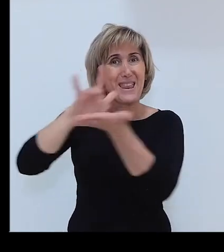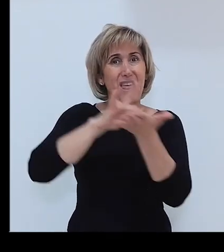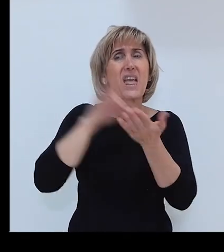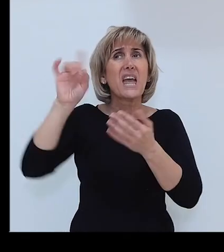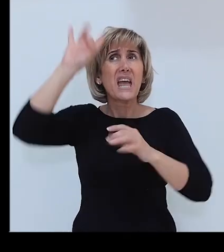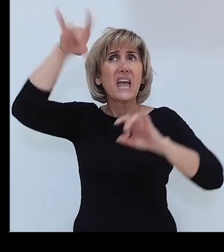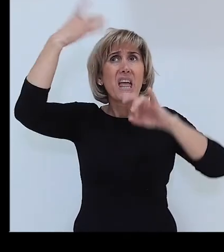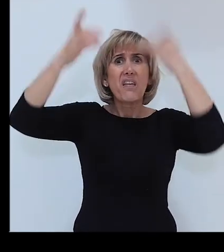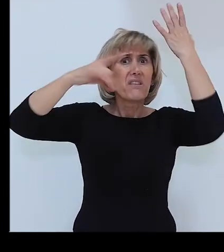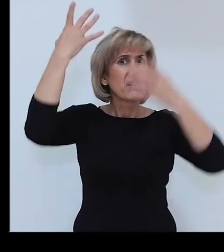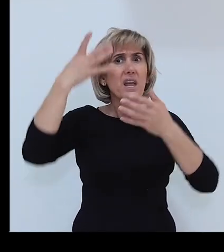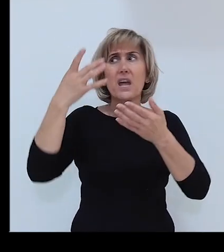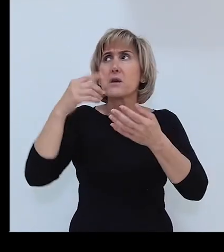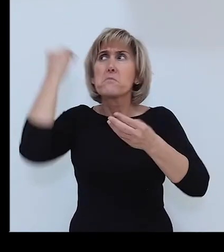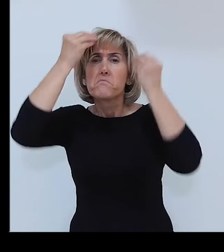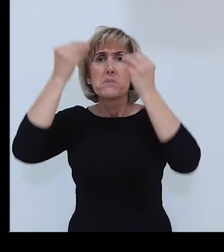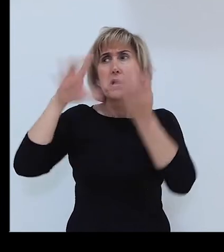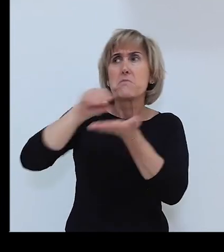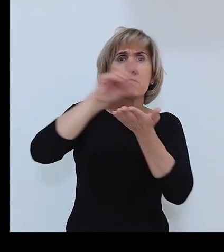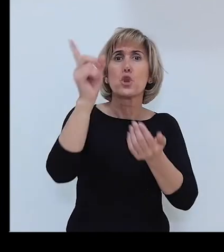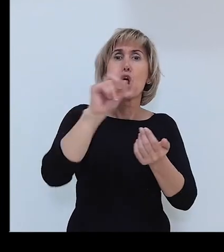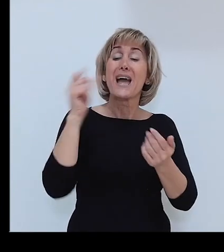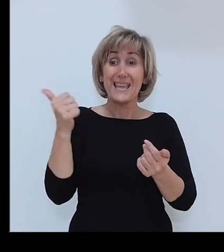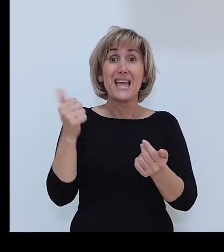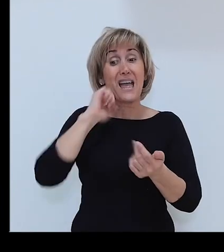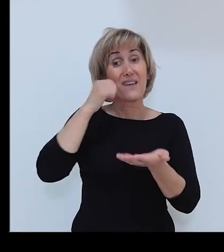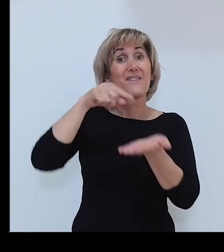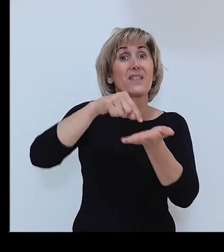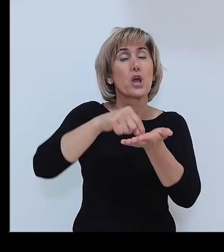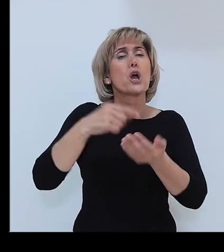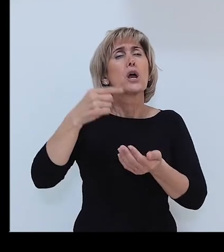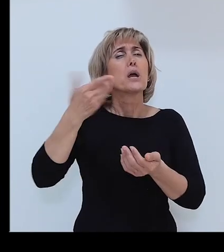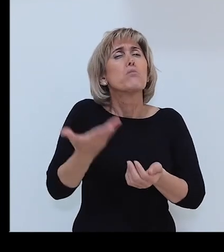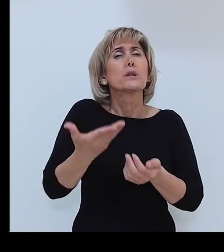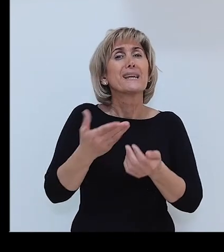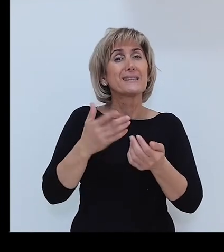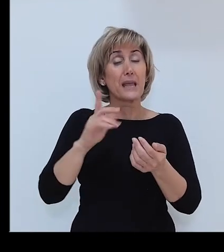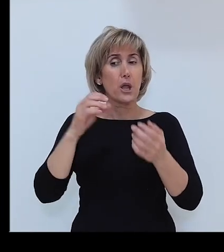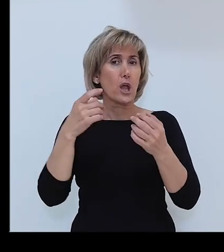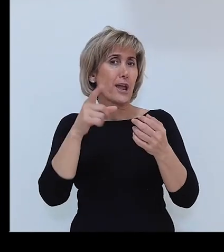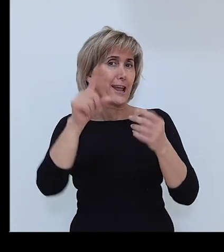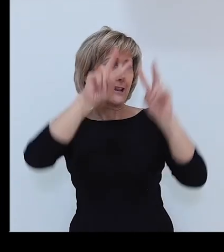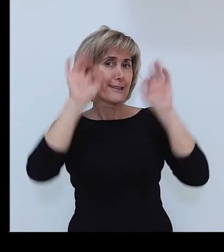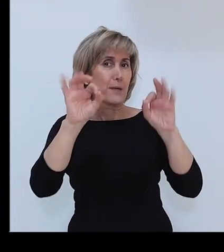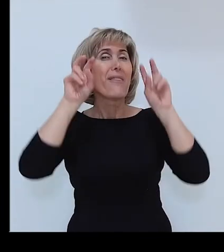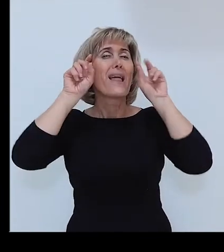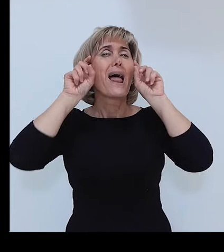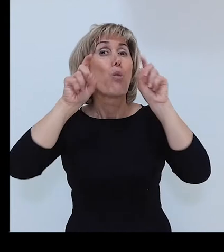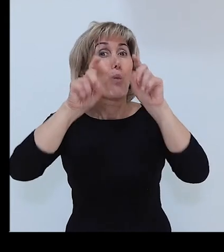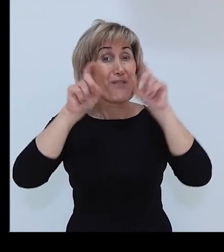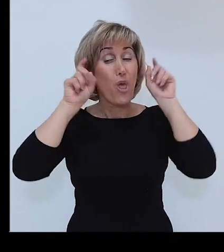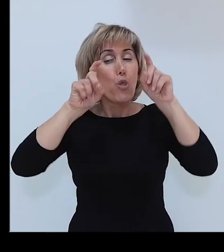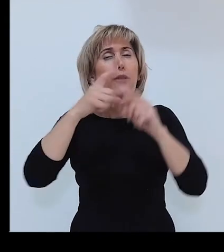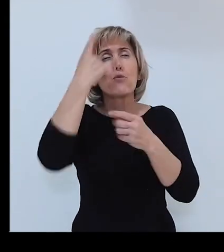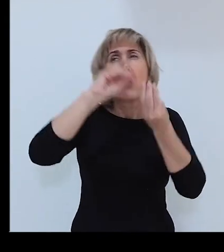experiencia, no hay ideas innatas. Y para eso por eso ella reivindicó mucho el papel de la educación.